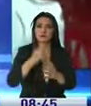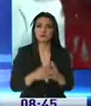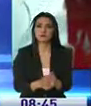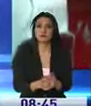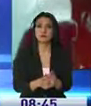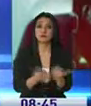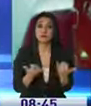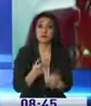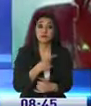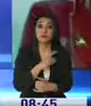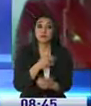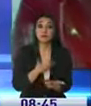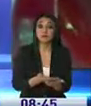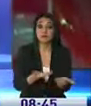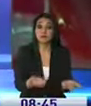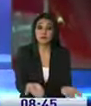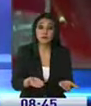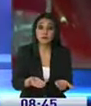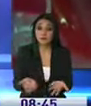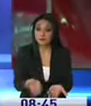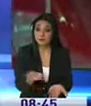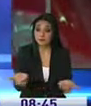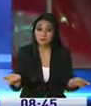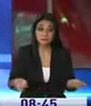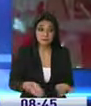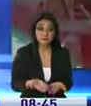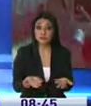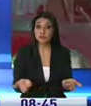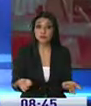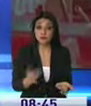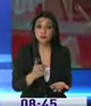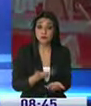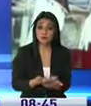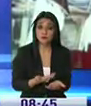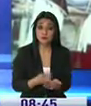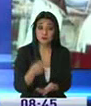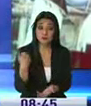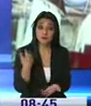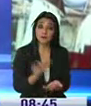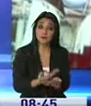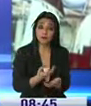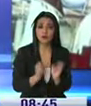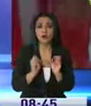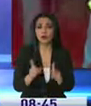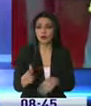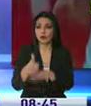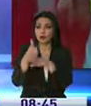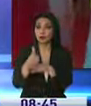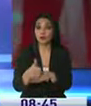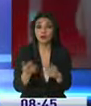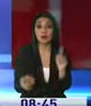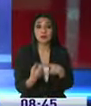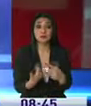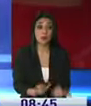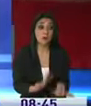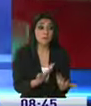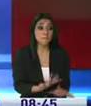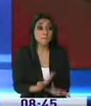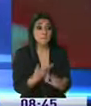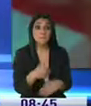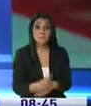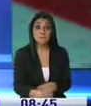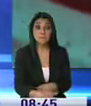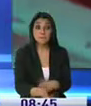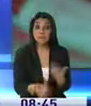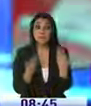tienen los propietarios de justificar la procedencia o la propiedad de sus artículos, lo harán ante la autoridad competente, hasta el momento no lo han hecho. Creo que en el transcurso del